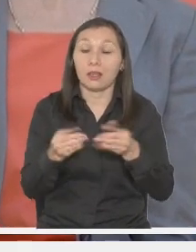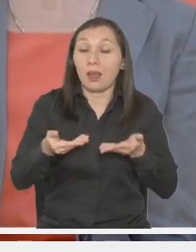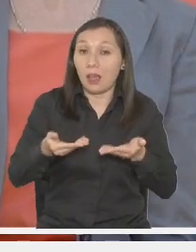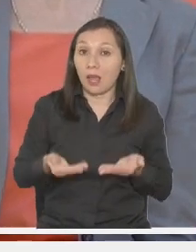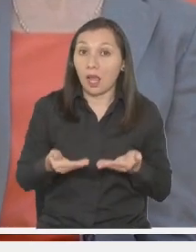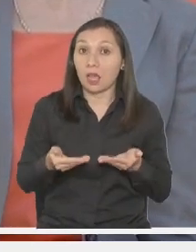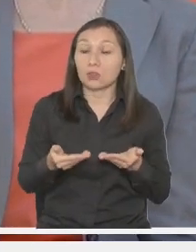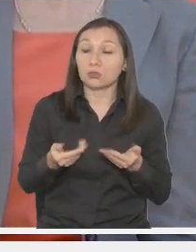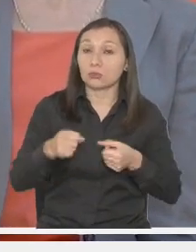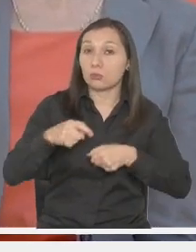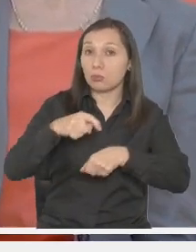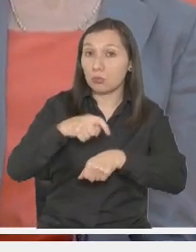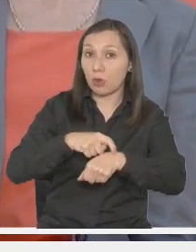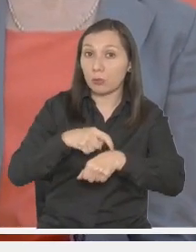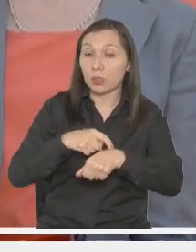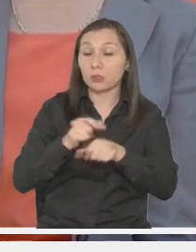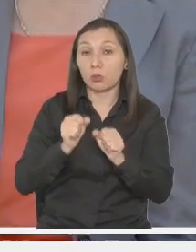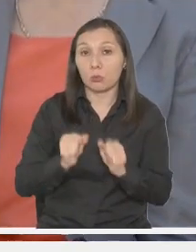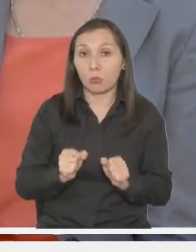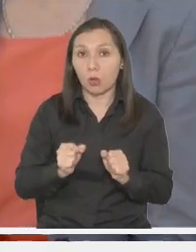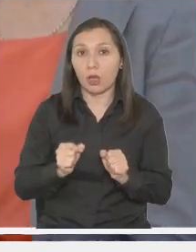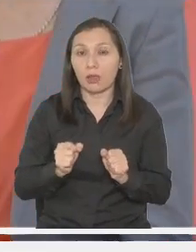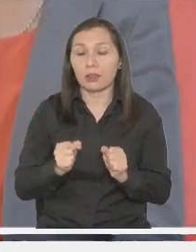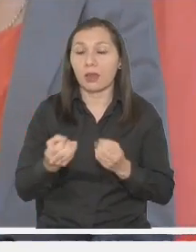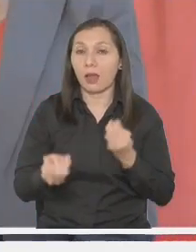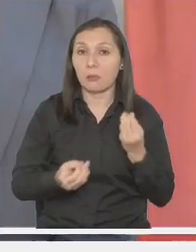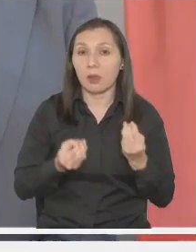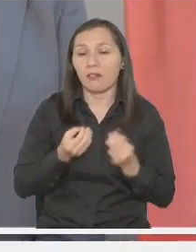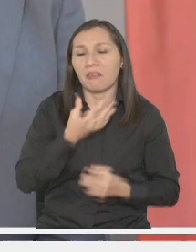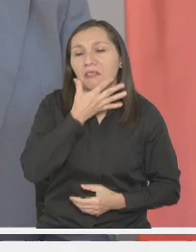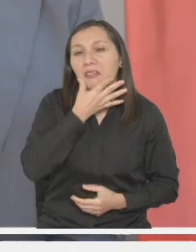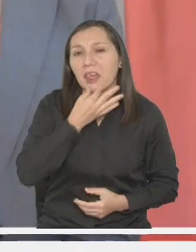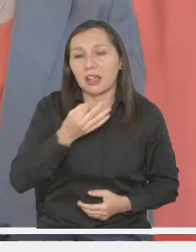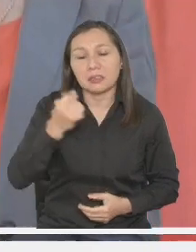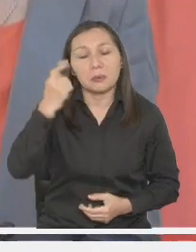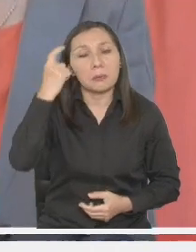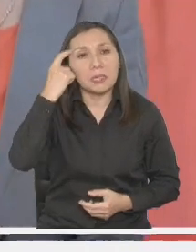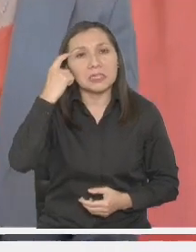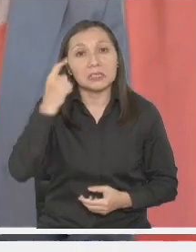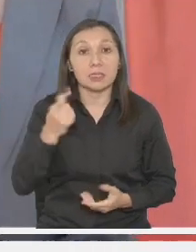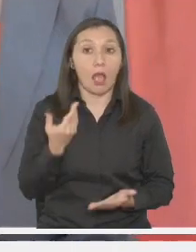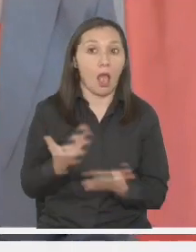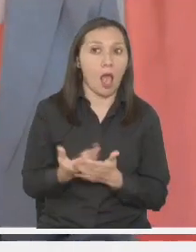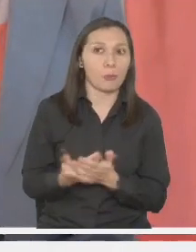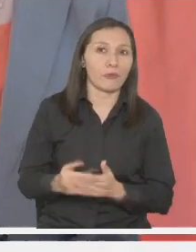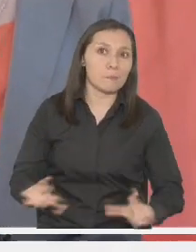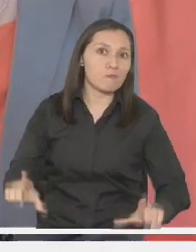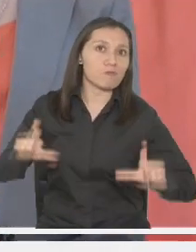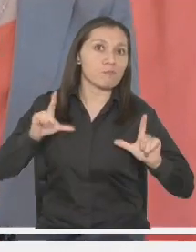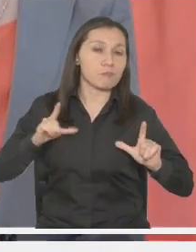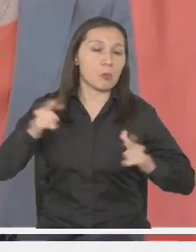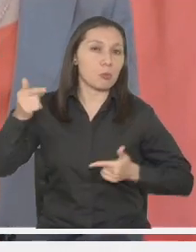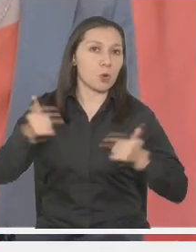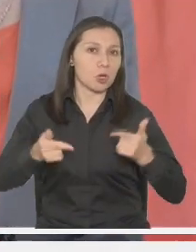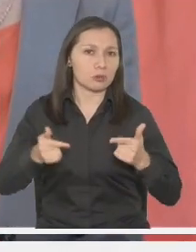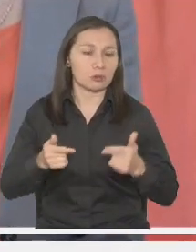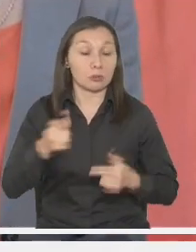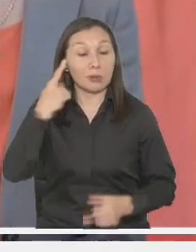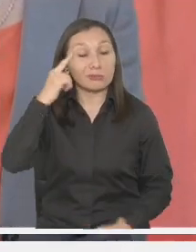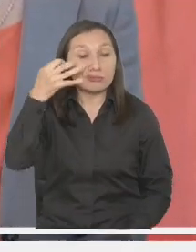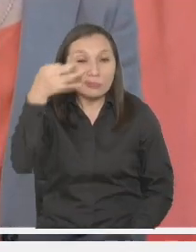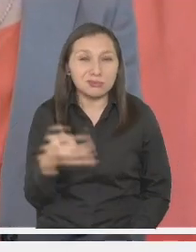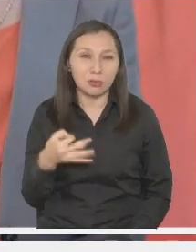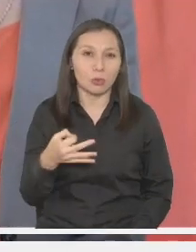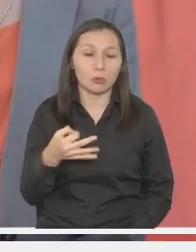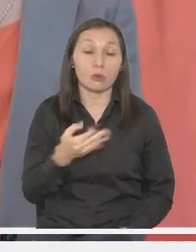Estos pueden ser momentos en los que es fácil tratar de sacar provecho político. Pero les aseguro,